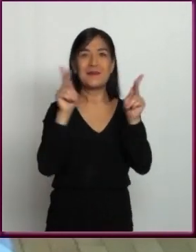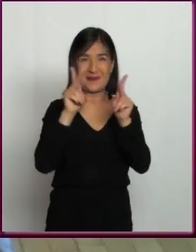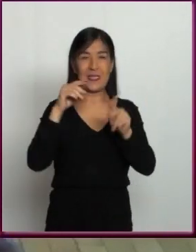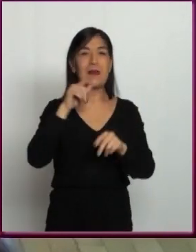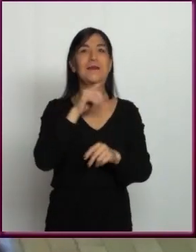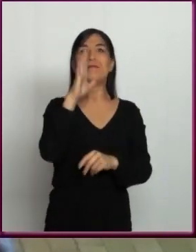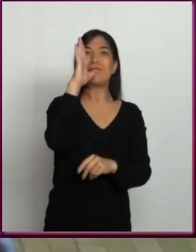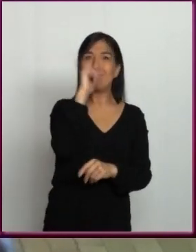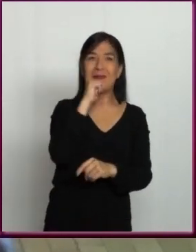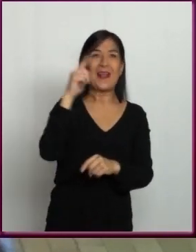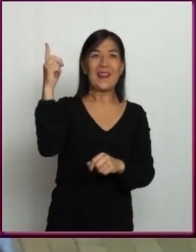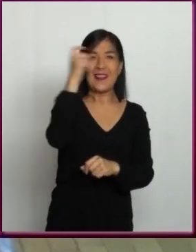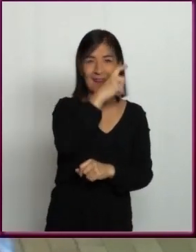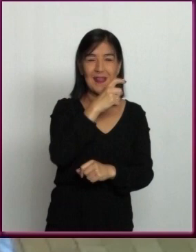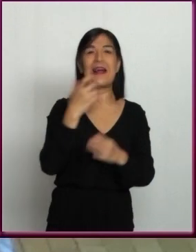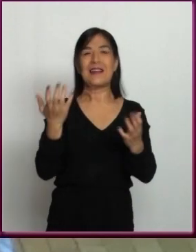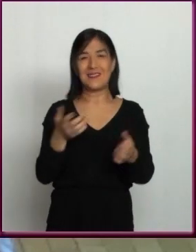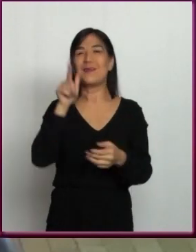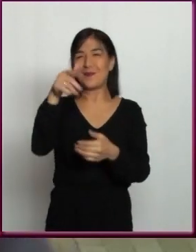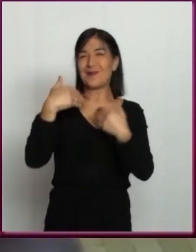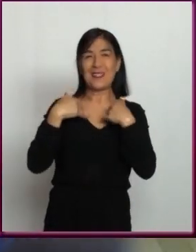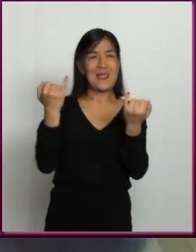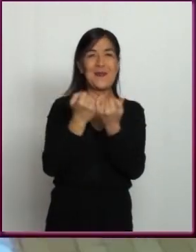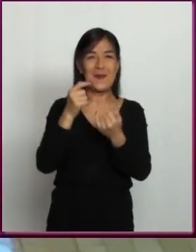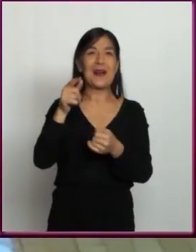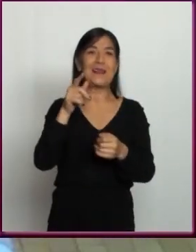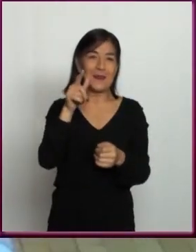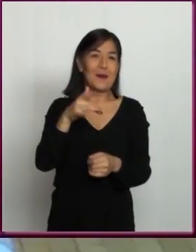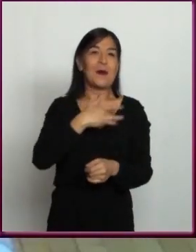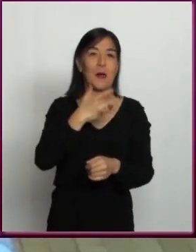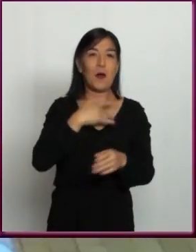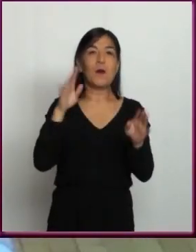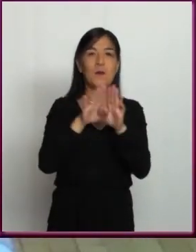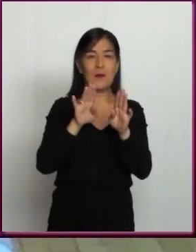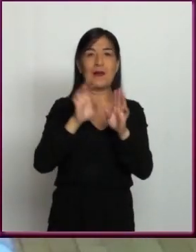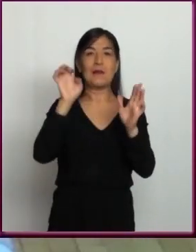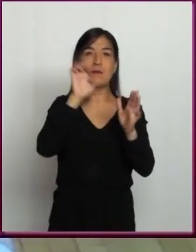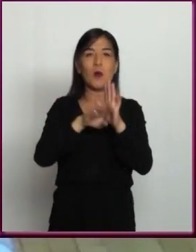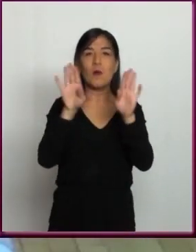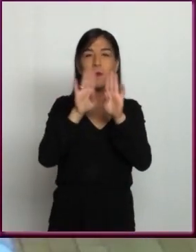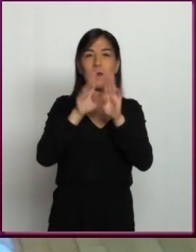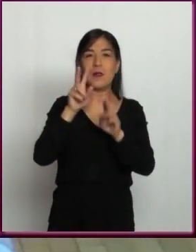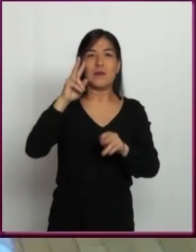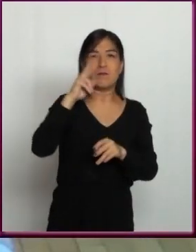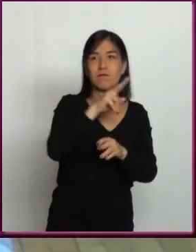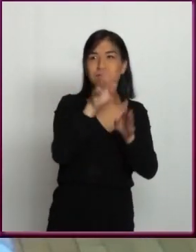Entonces, el ojo del insecto está construido así, primero para tener una visión periférica muy amplia.